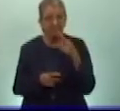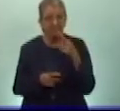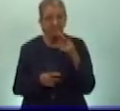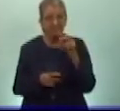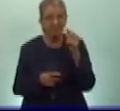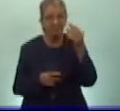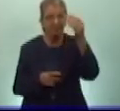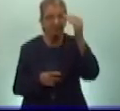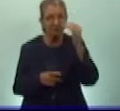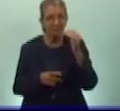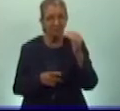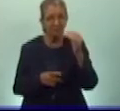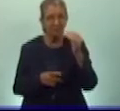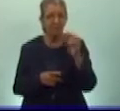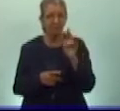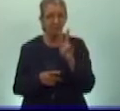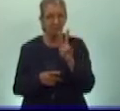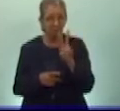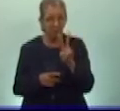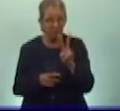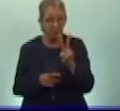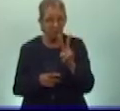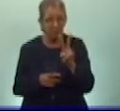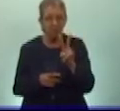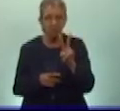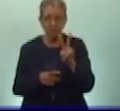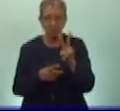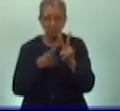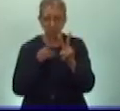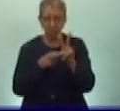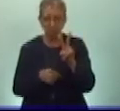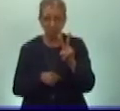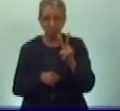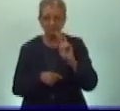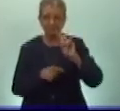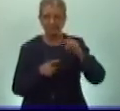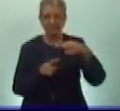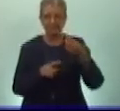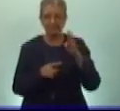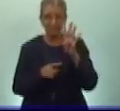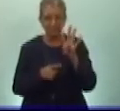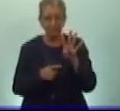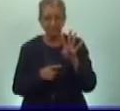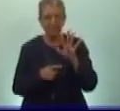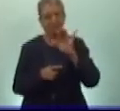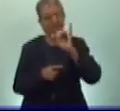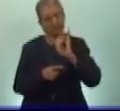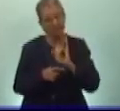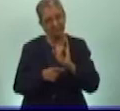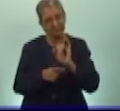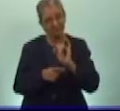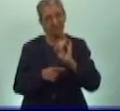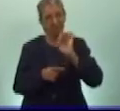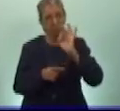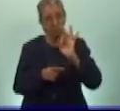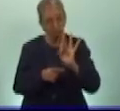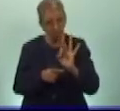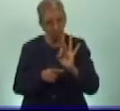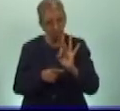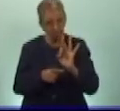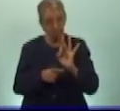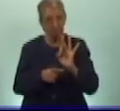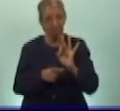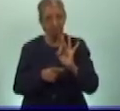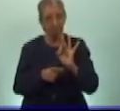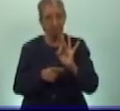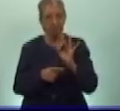que continúa tiene como resultado 2, 4, 6,